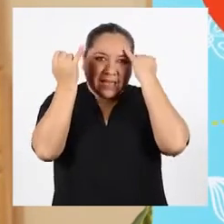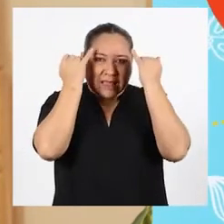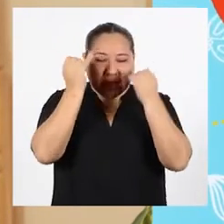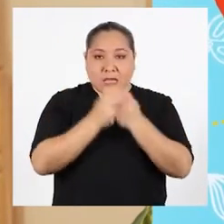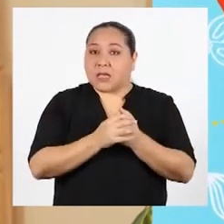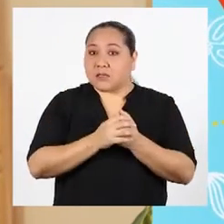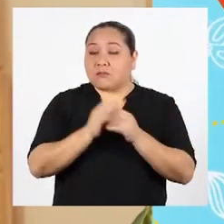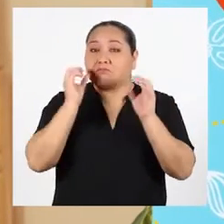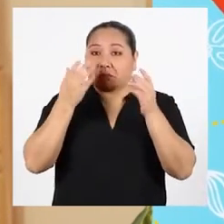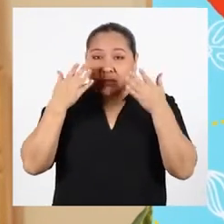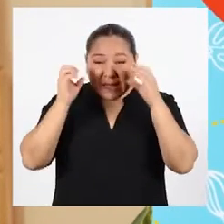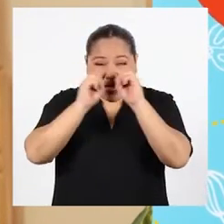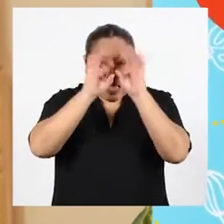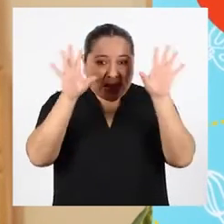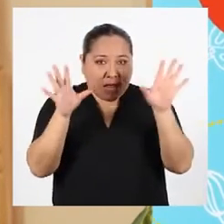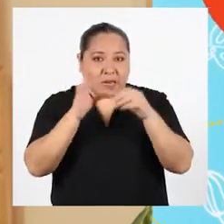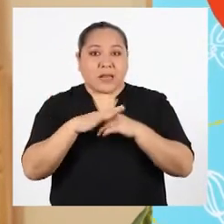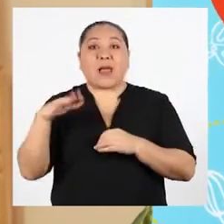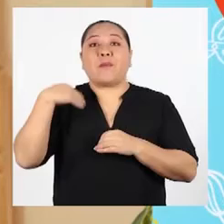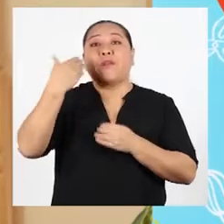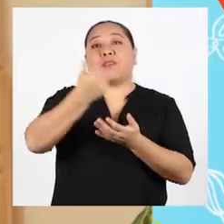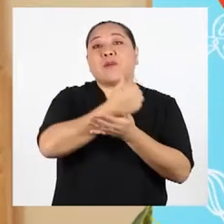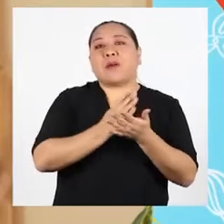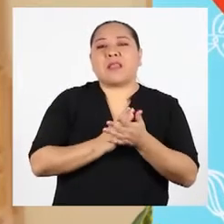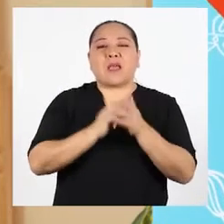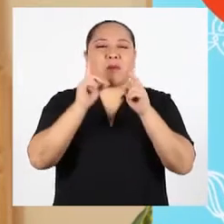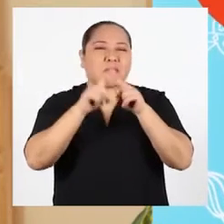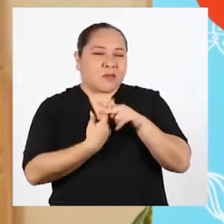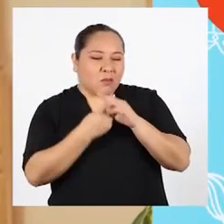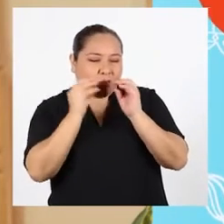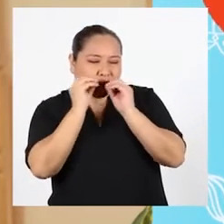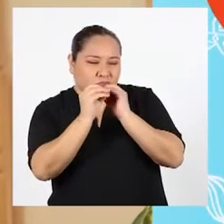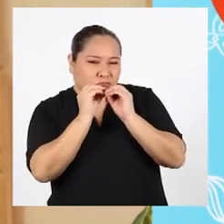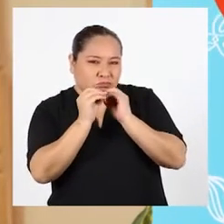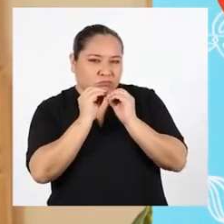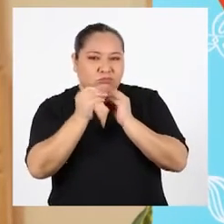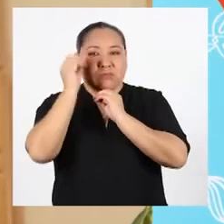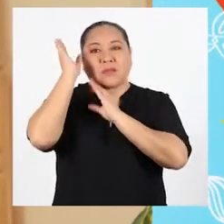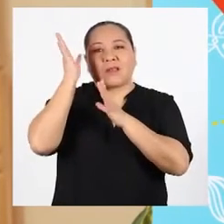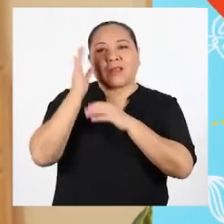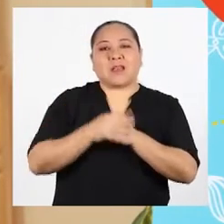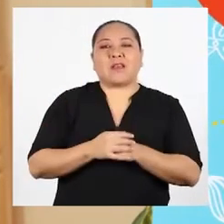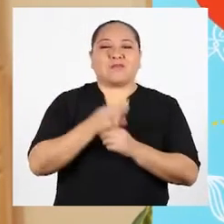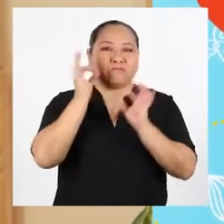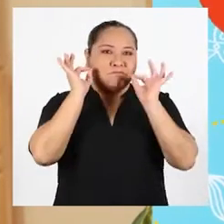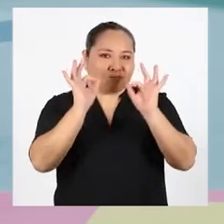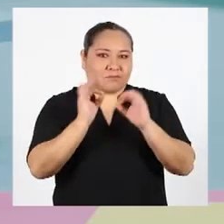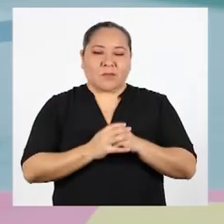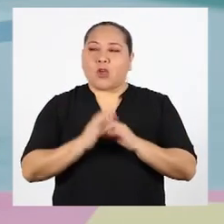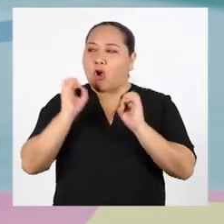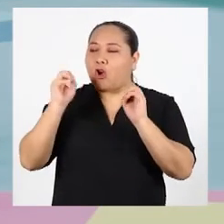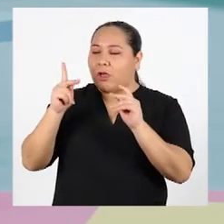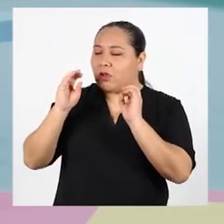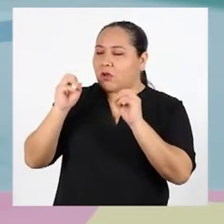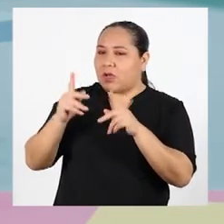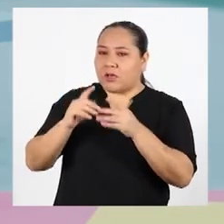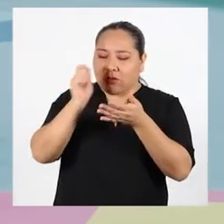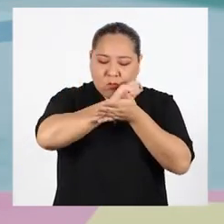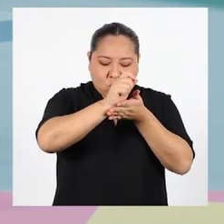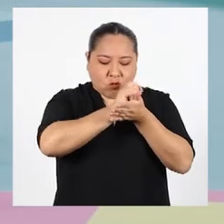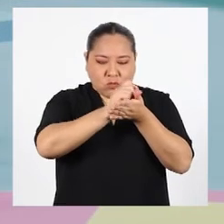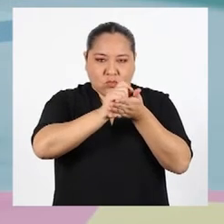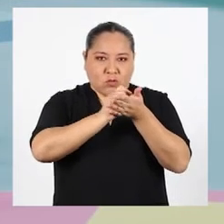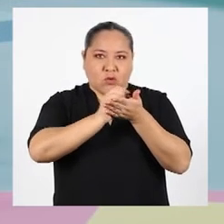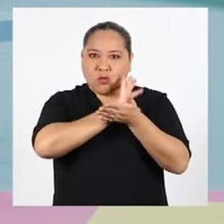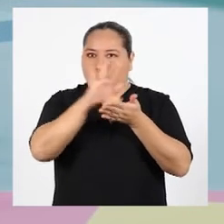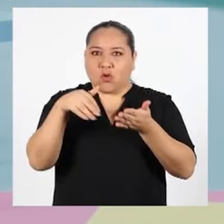acciones concretas, así que en el siguiente bloque empezaremos a desarrollar nuestro discurso como se debe. Muy bien, muy bien. Tomaré